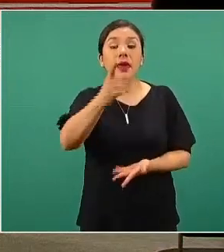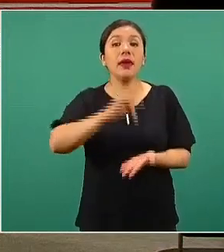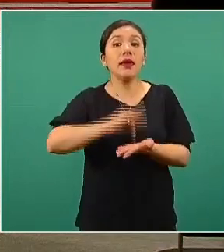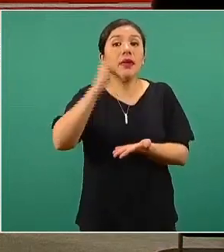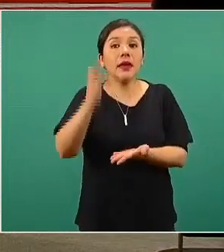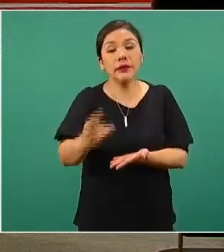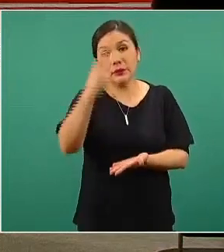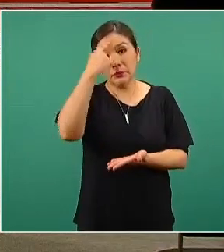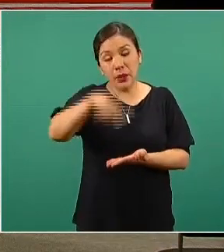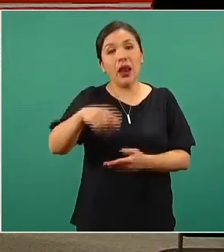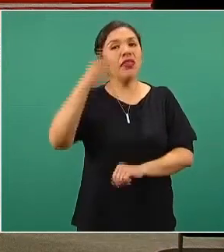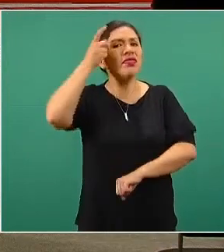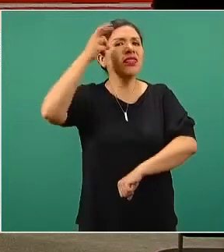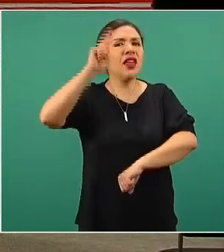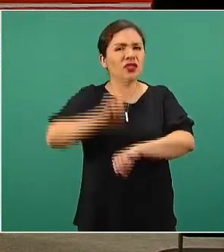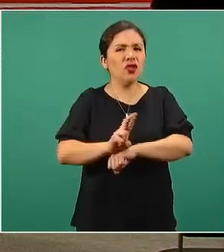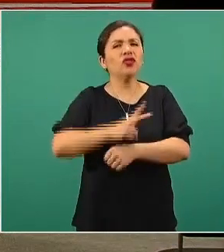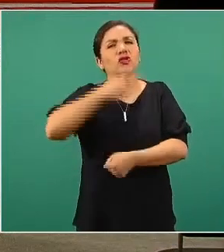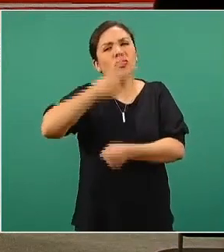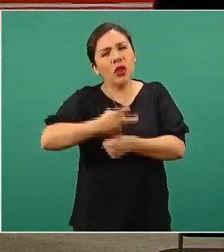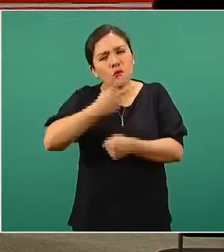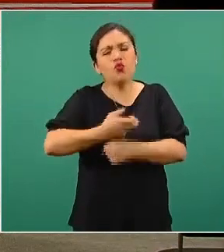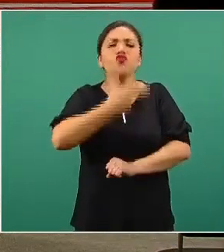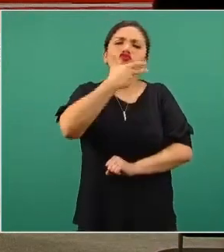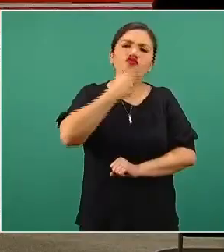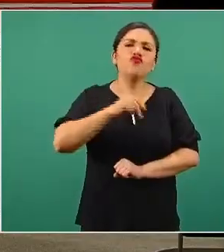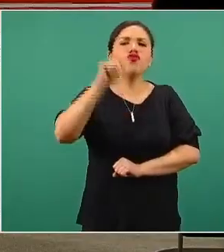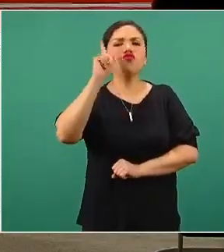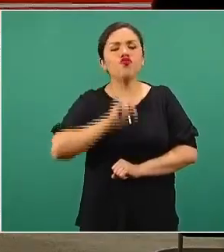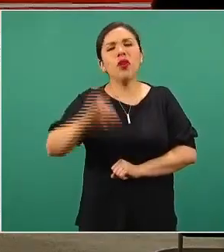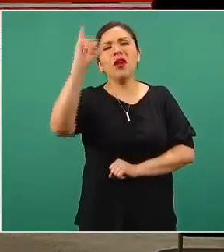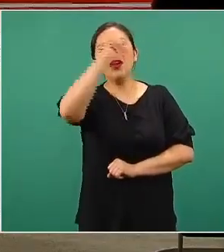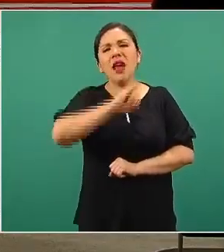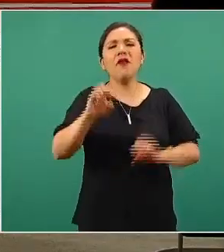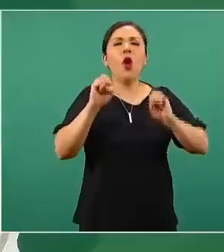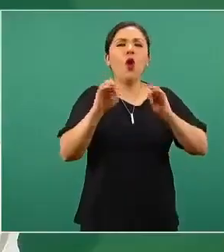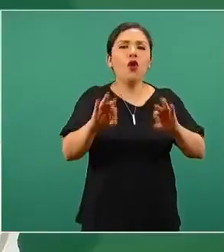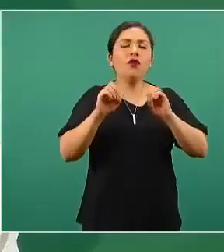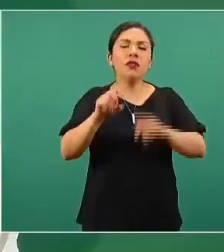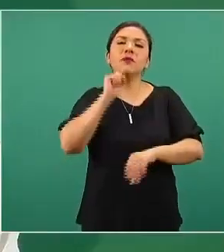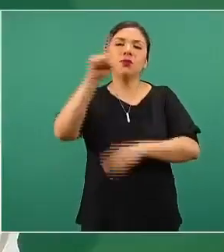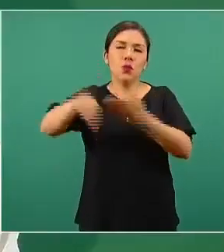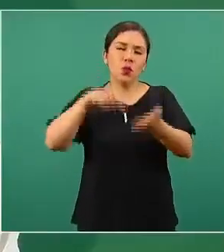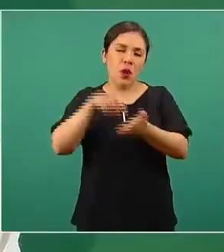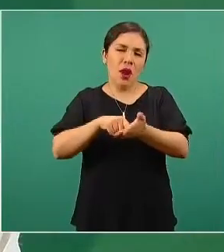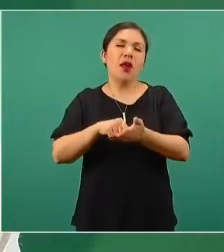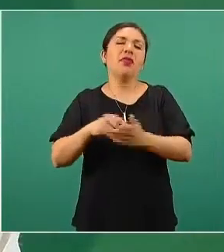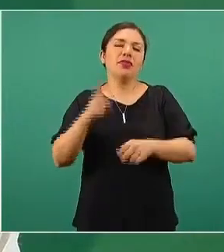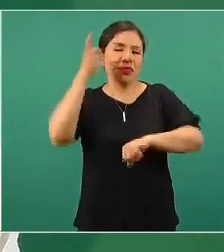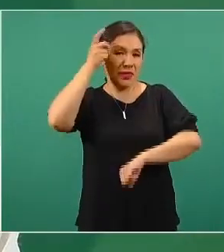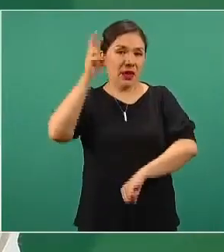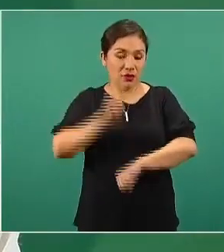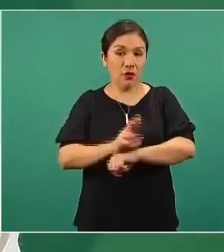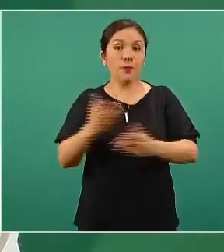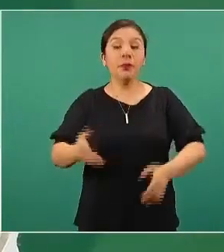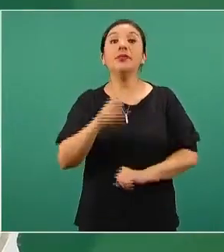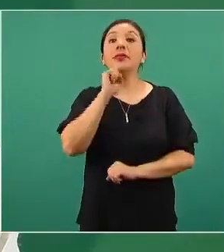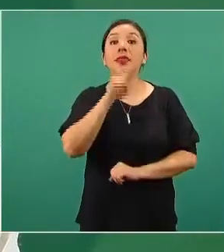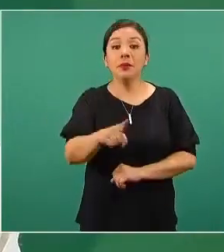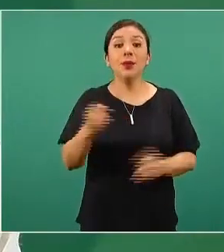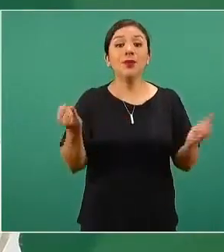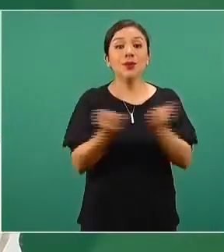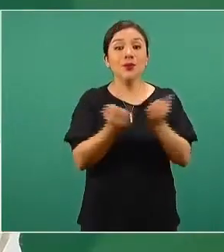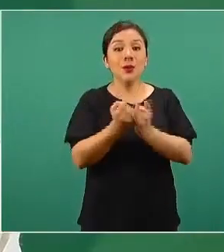agradecemos a subdirectoras y subdirectores y jefes y jefas de departamento de la Dirección de Epidemiología. Por supuesto, también